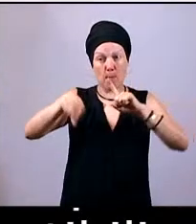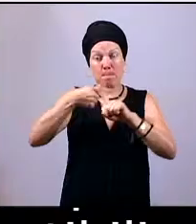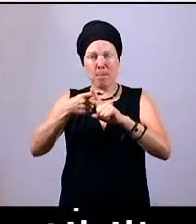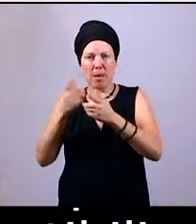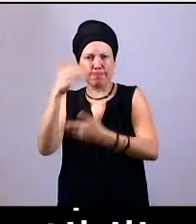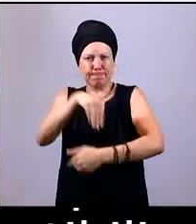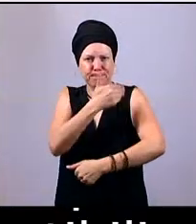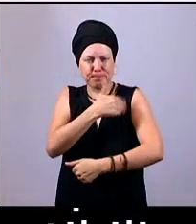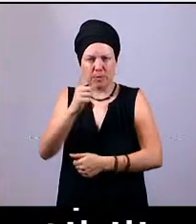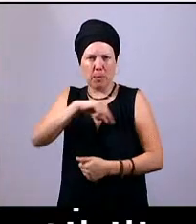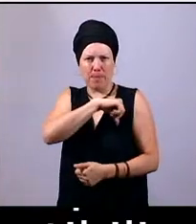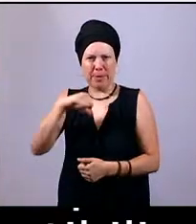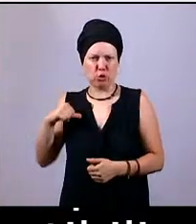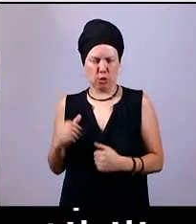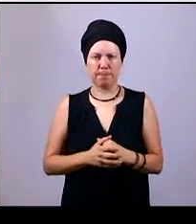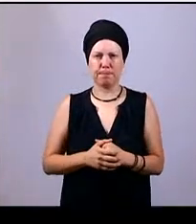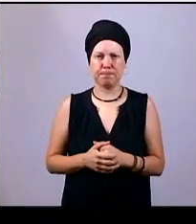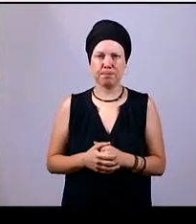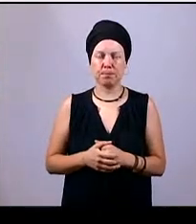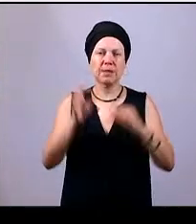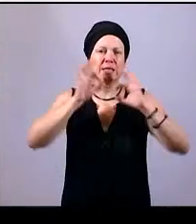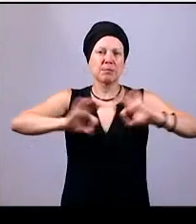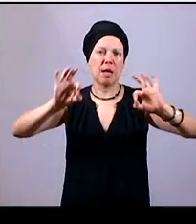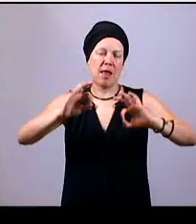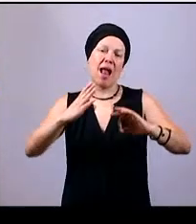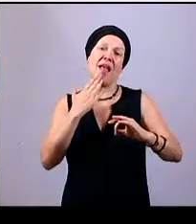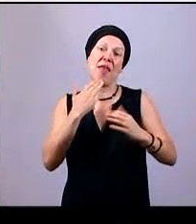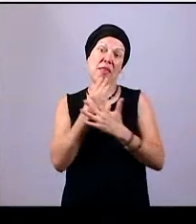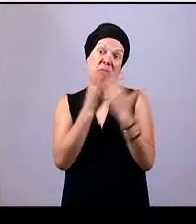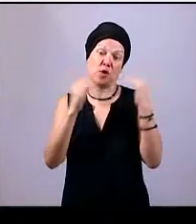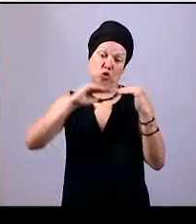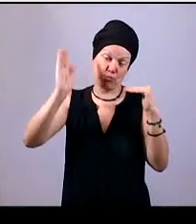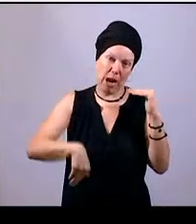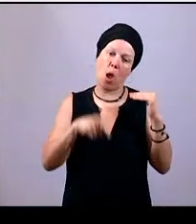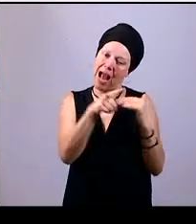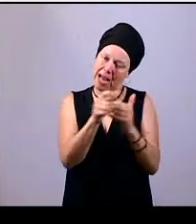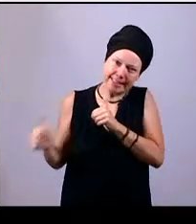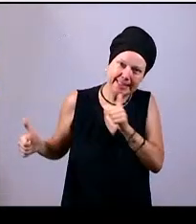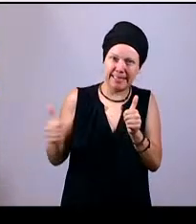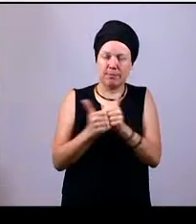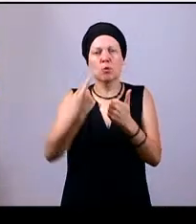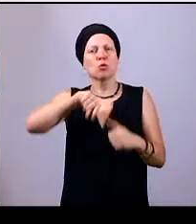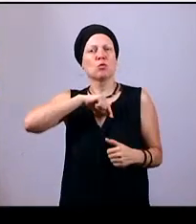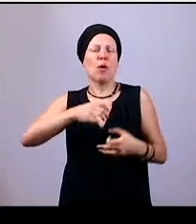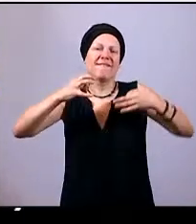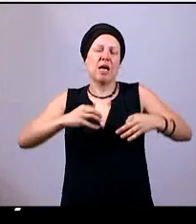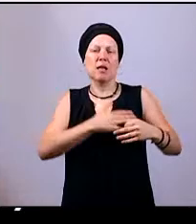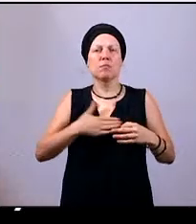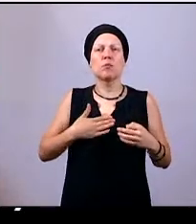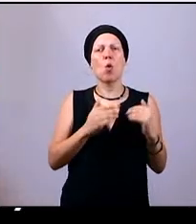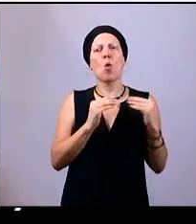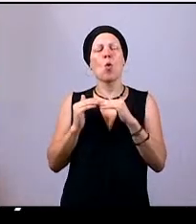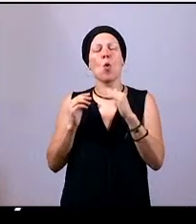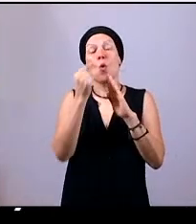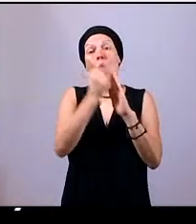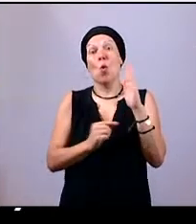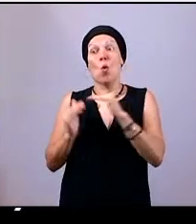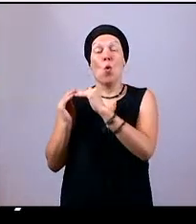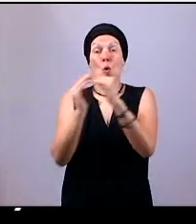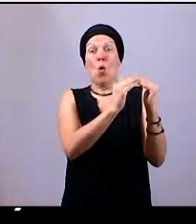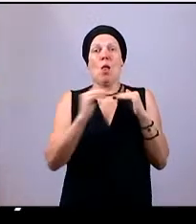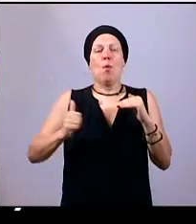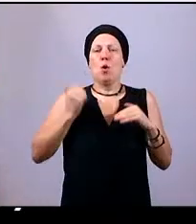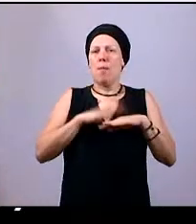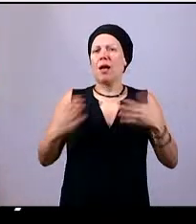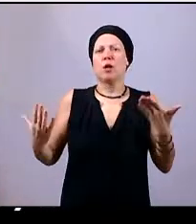académico y personal, especialmente en el caso de los menores residentes. Queremos garantizar igualdad de oportunidades para todos los deportistas